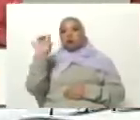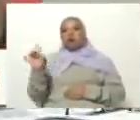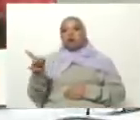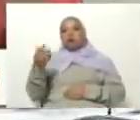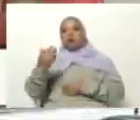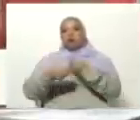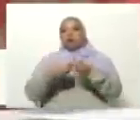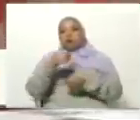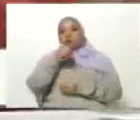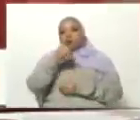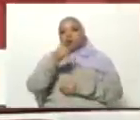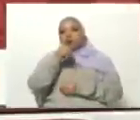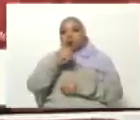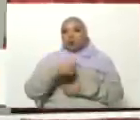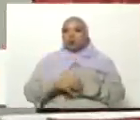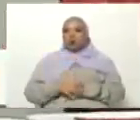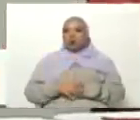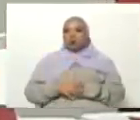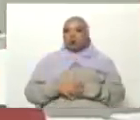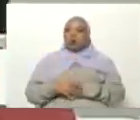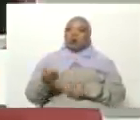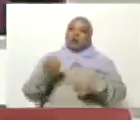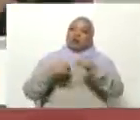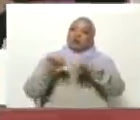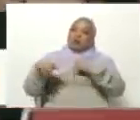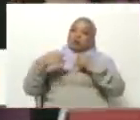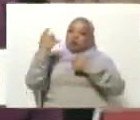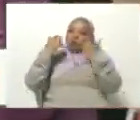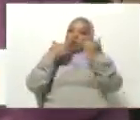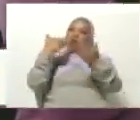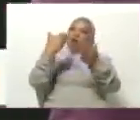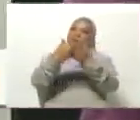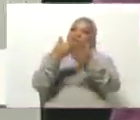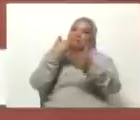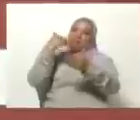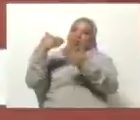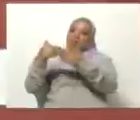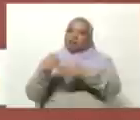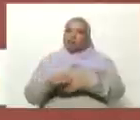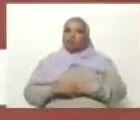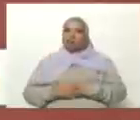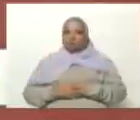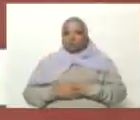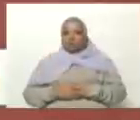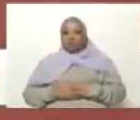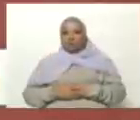para enfrentar a quien nos corresponde enfrentar. Muchas gracias.